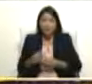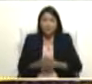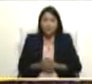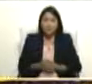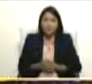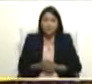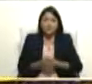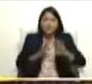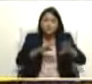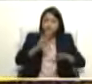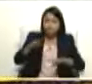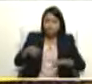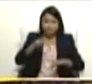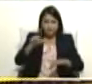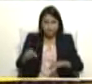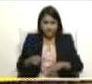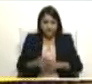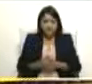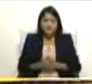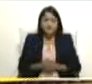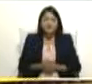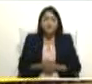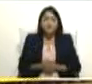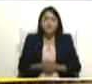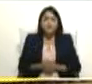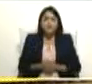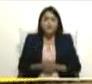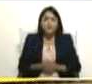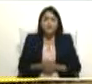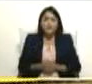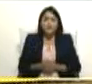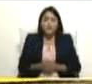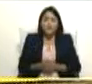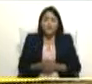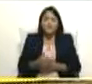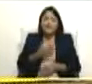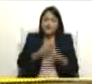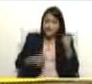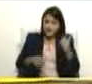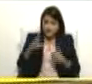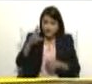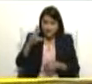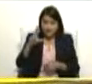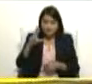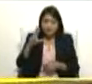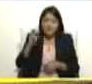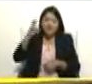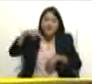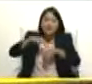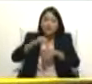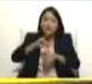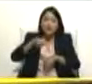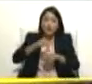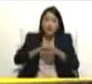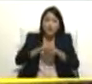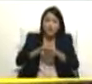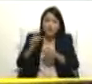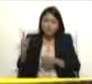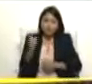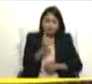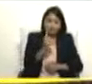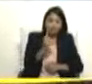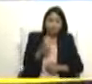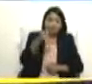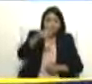de la Guayana Esequiba, acudiendo su presidente, diputado Jorge Rodríguez, y la Junta Directiva de la